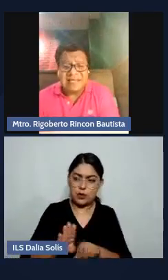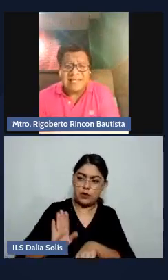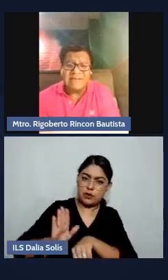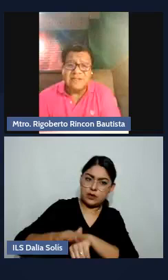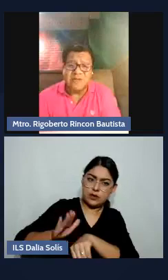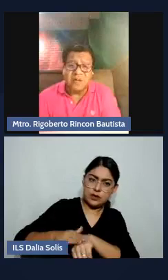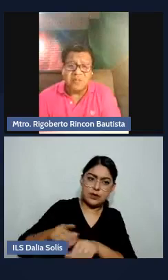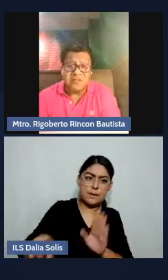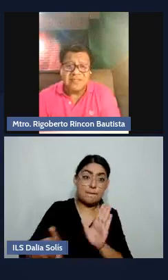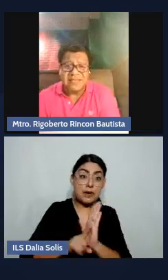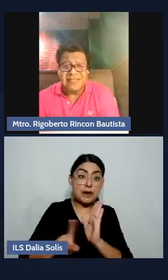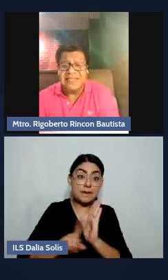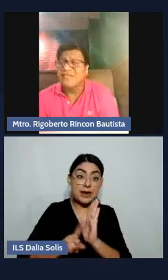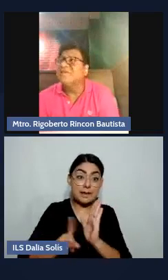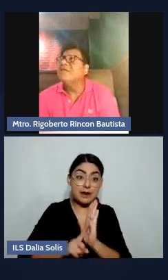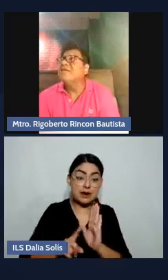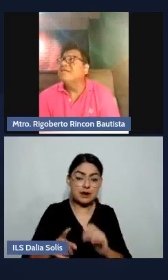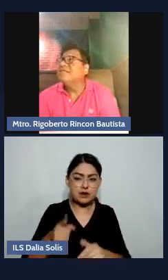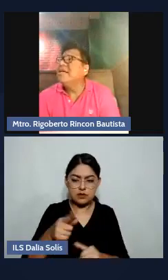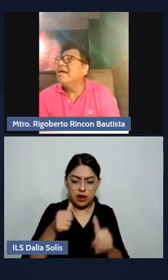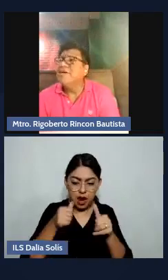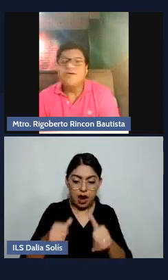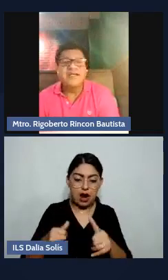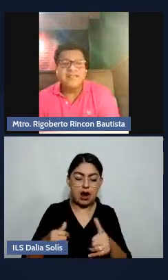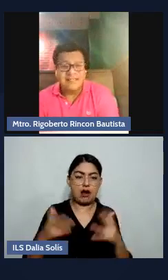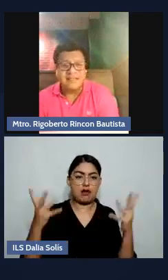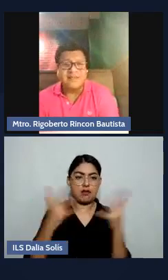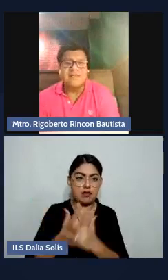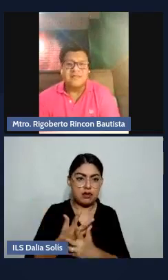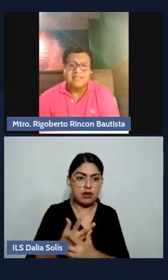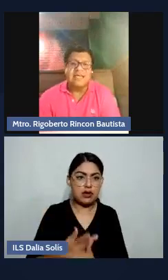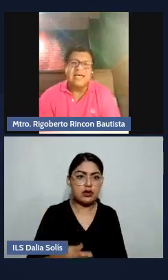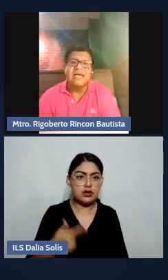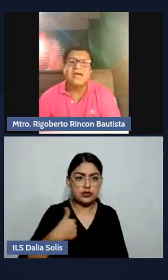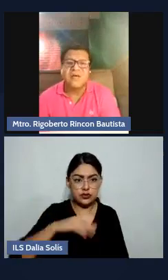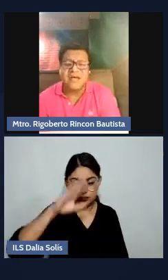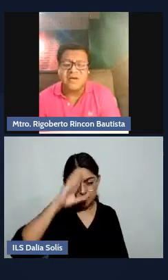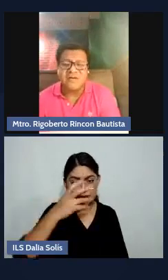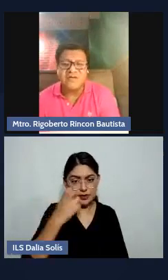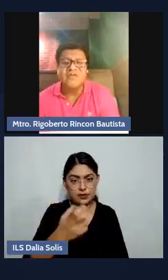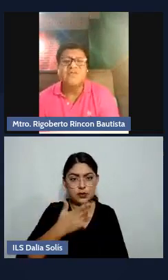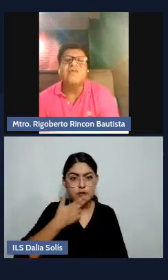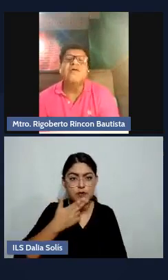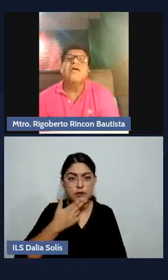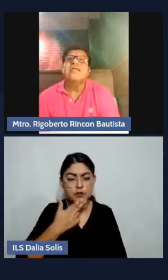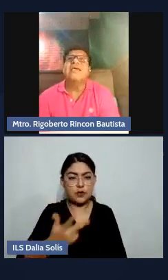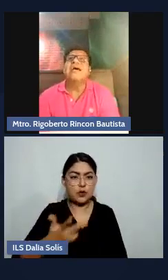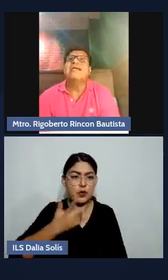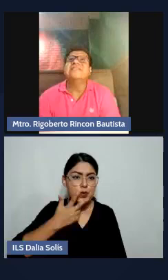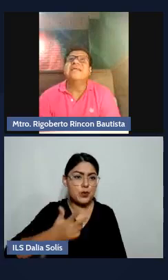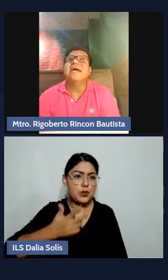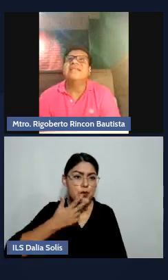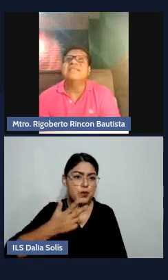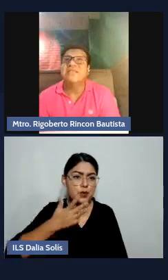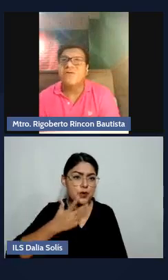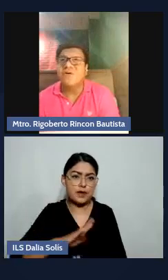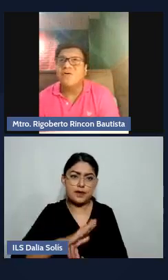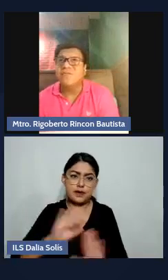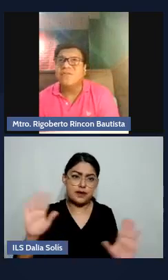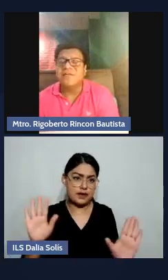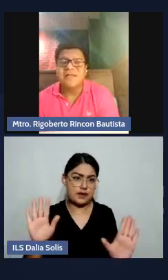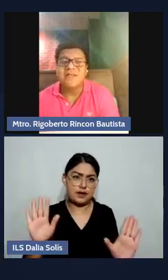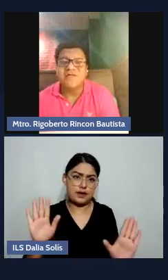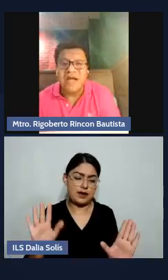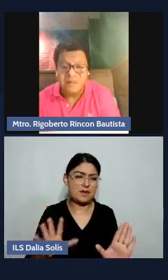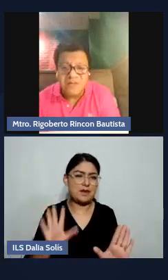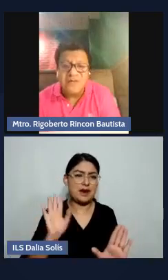te está diciendo, ya no resisto, ya creo que el consumo ya ha sido completamente un